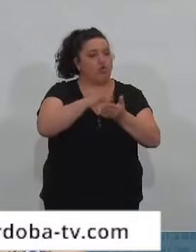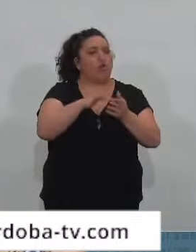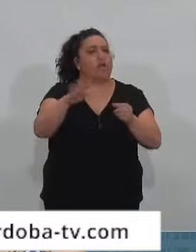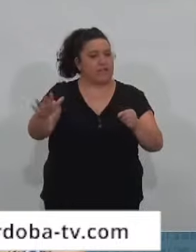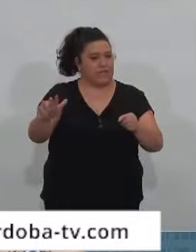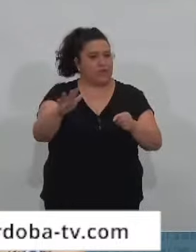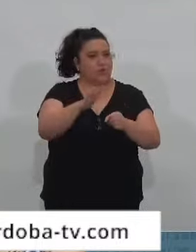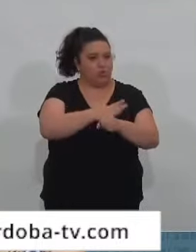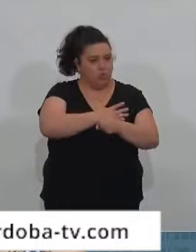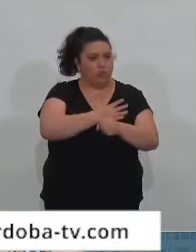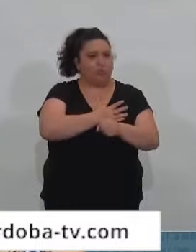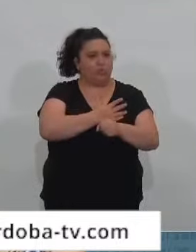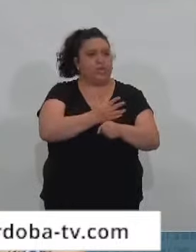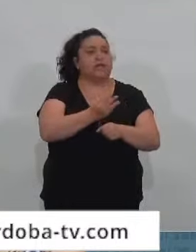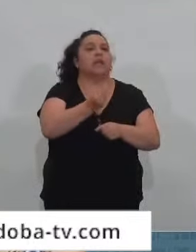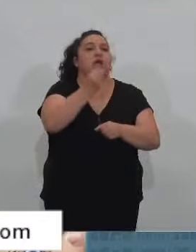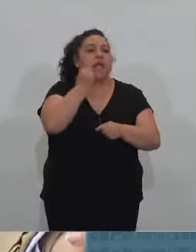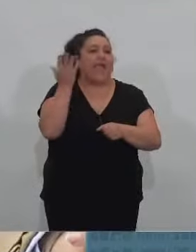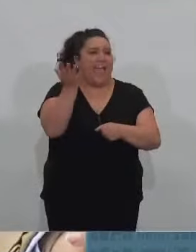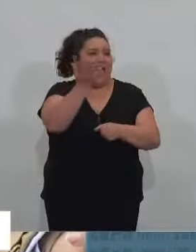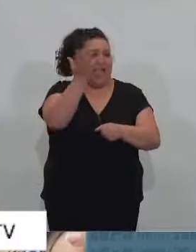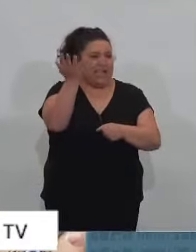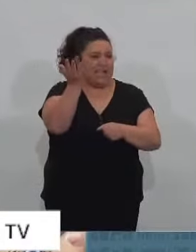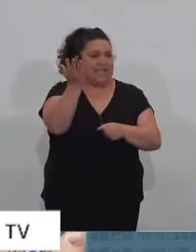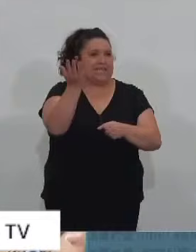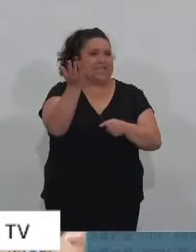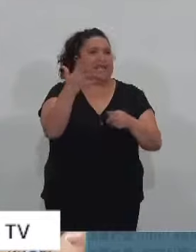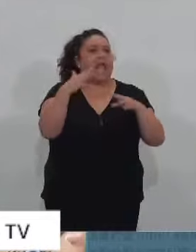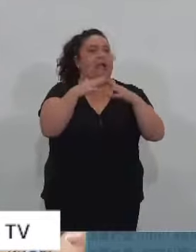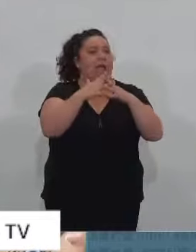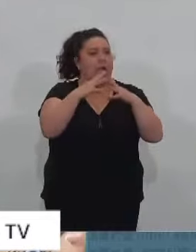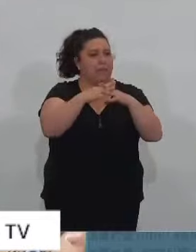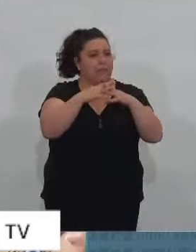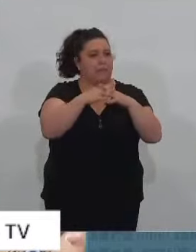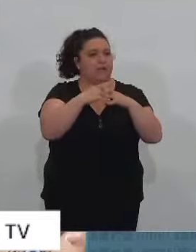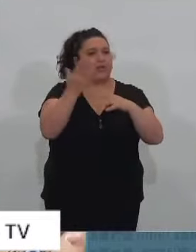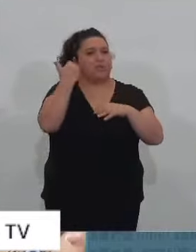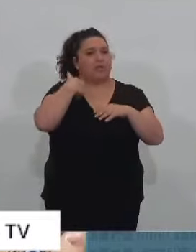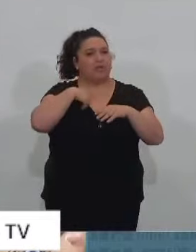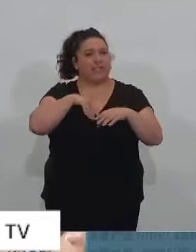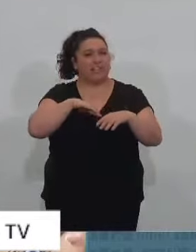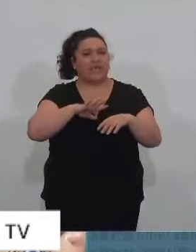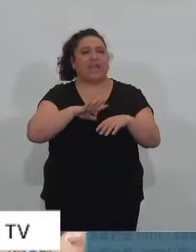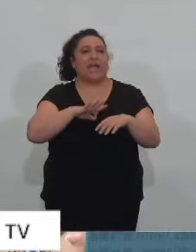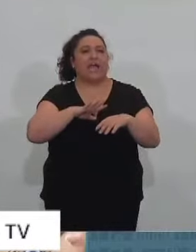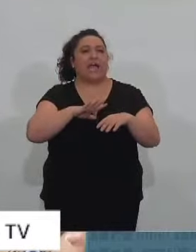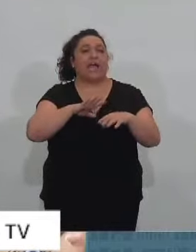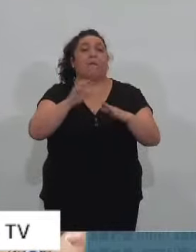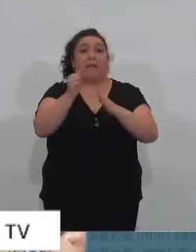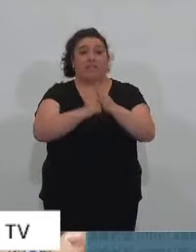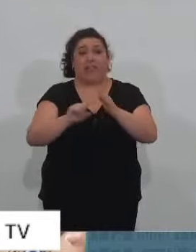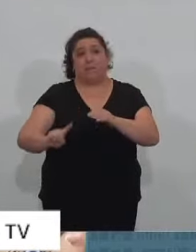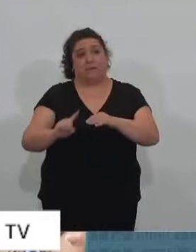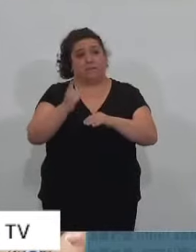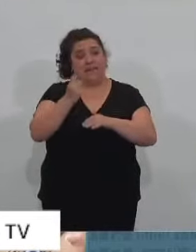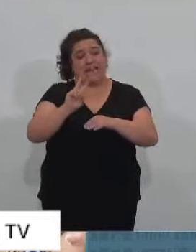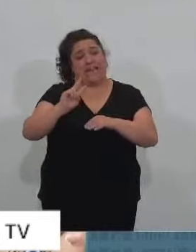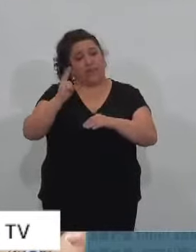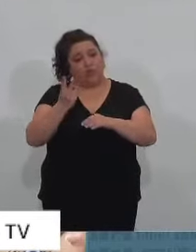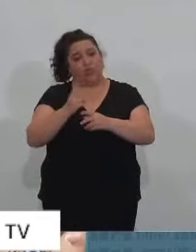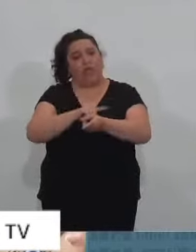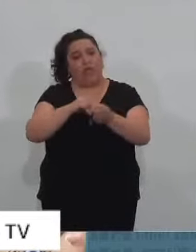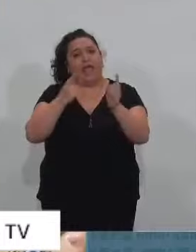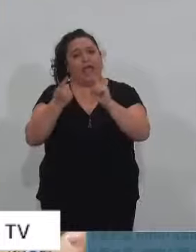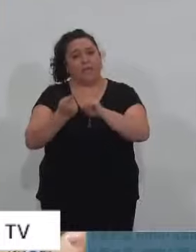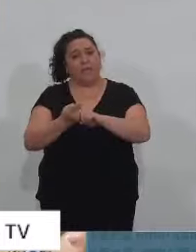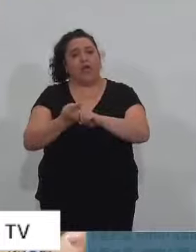puesto que, como bien ha explicado, se quedó desierta la primera ocasión. Ahora se ha modificado, se ha incrementado el coste para que se pueda cubrir el servicio con tranquilidad y